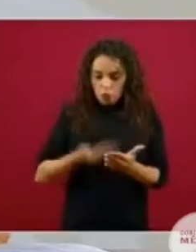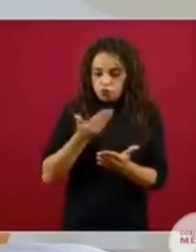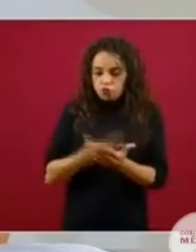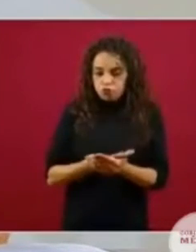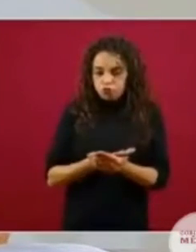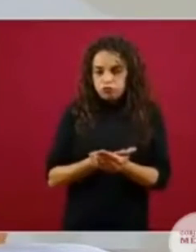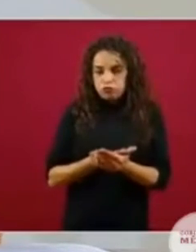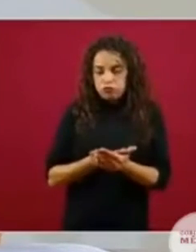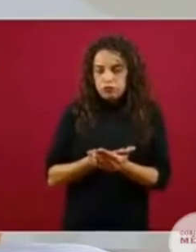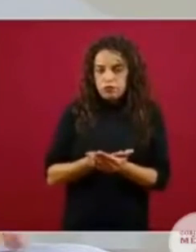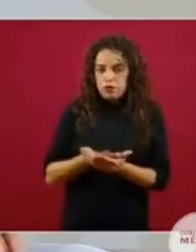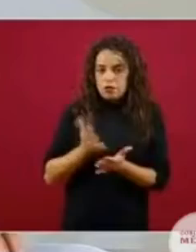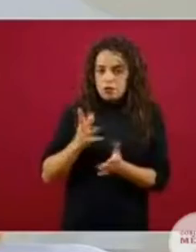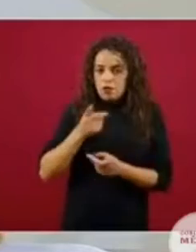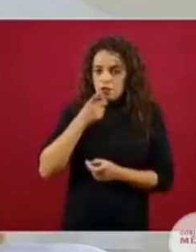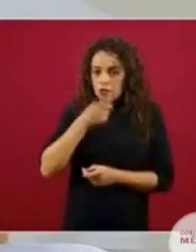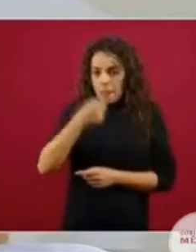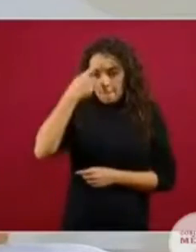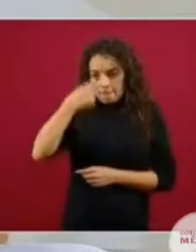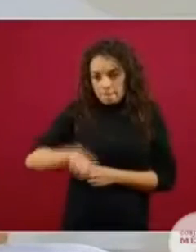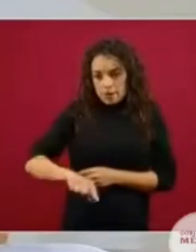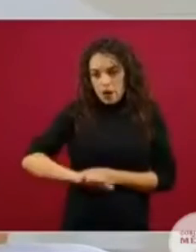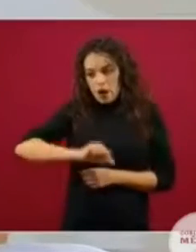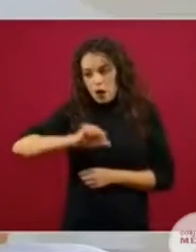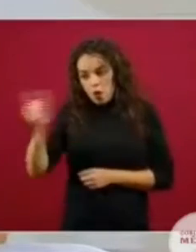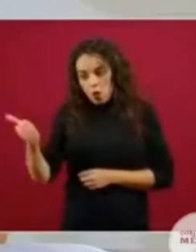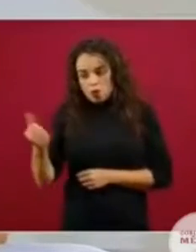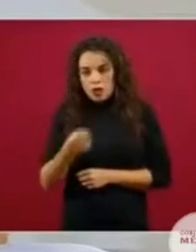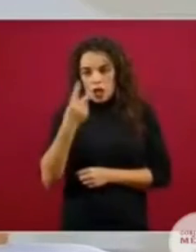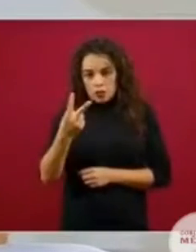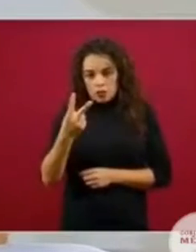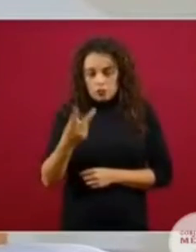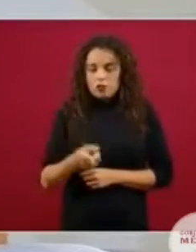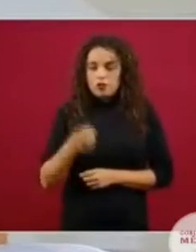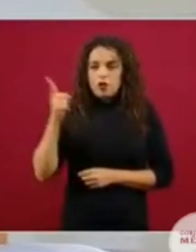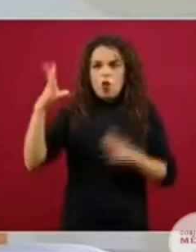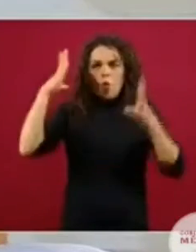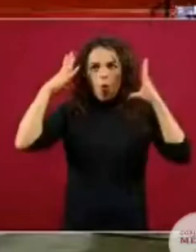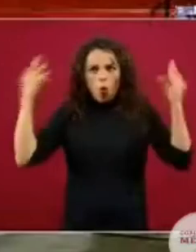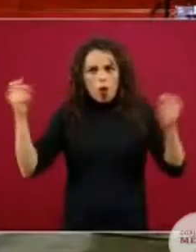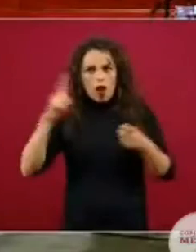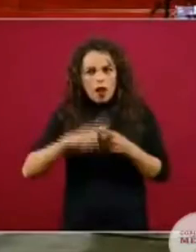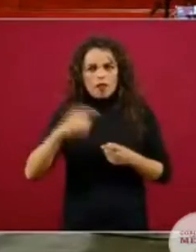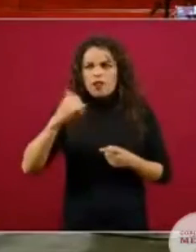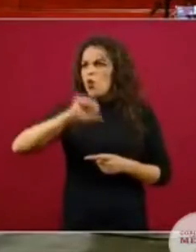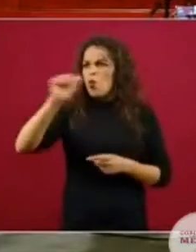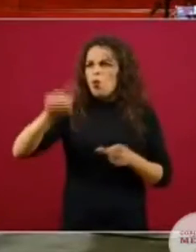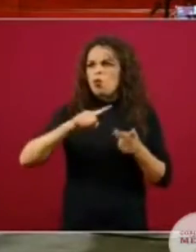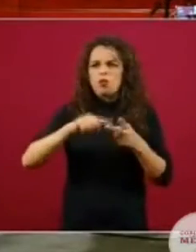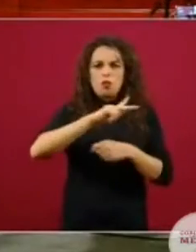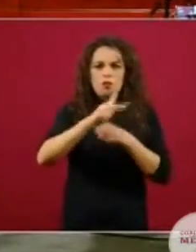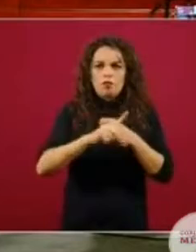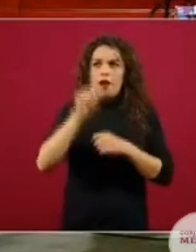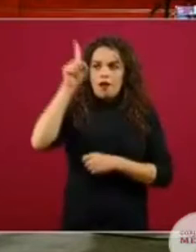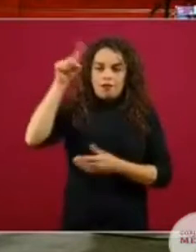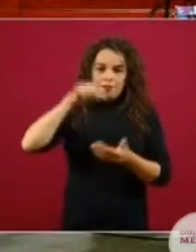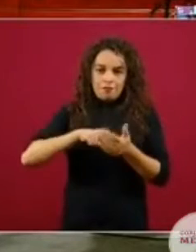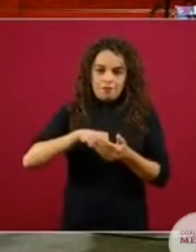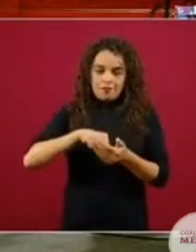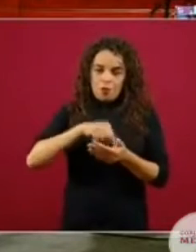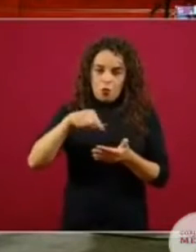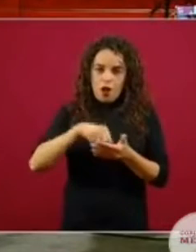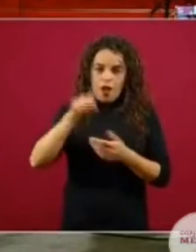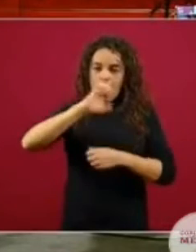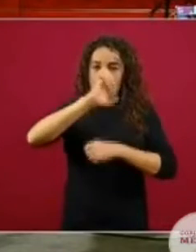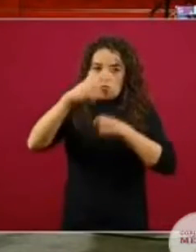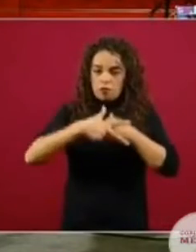aportaciones para otras dos para una de holanda y otra de otro país este europeo esto nos muestra que